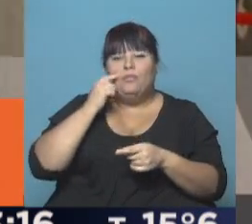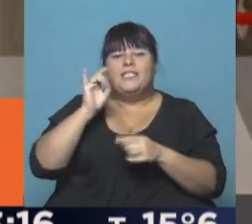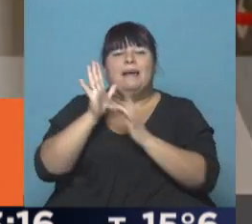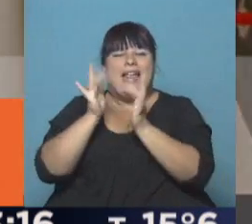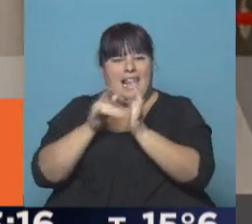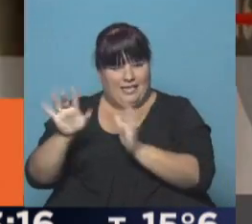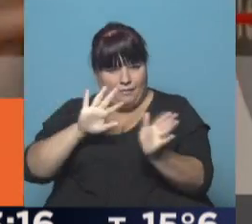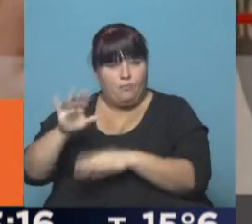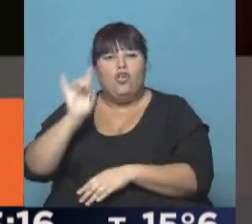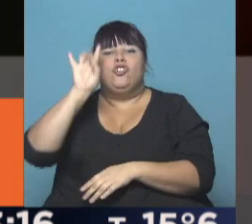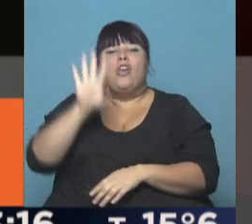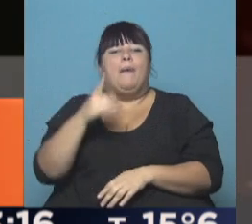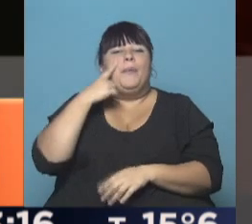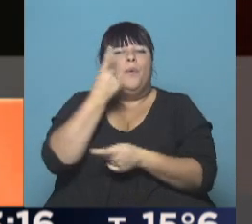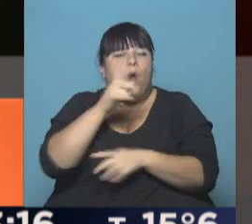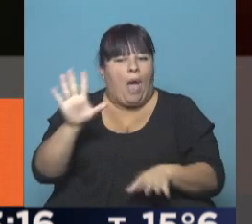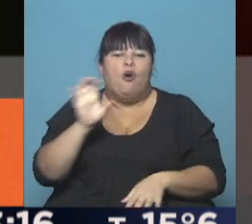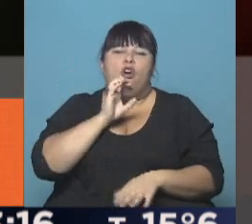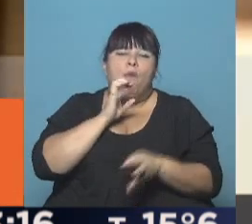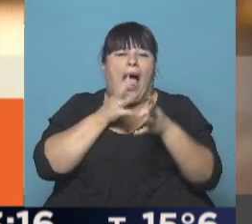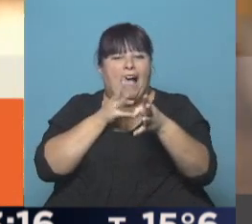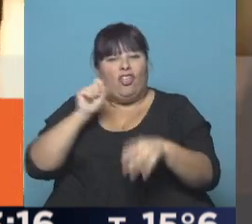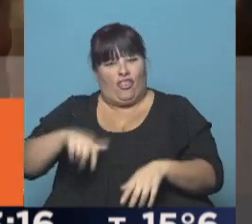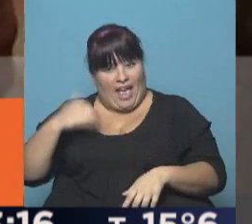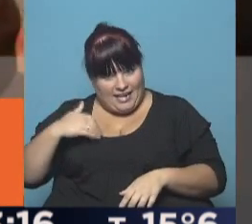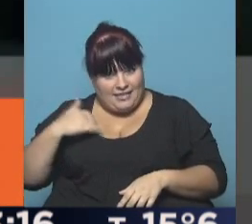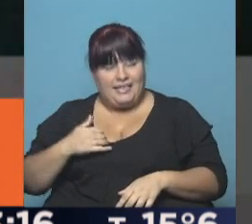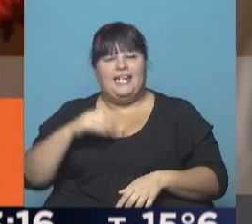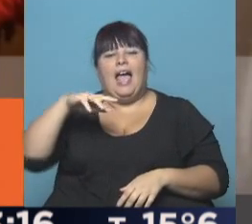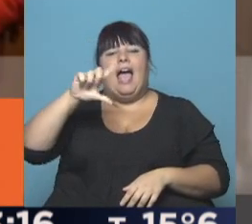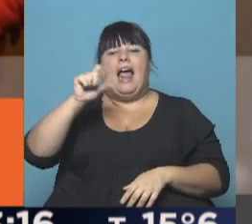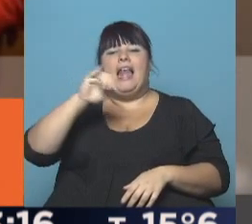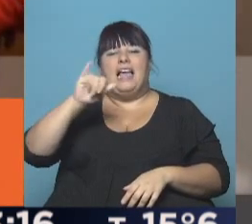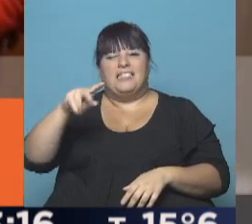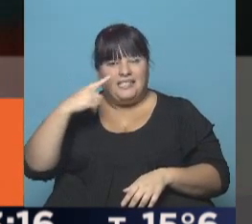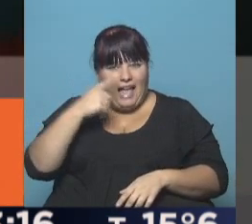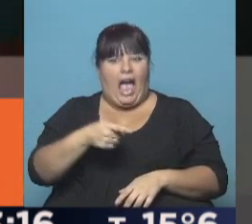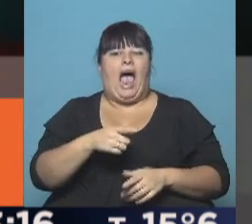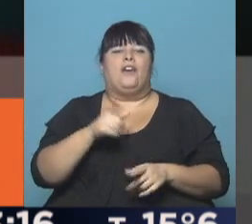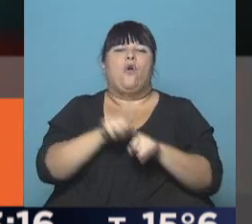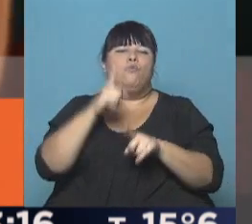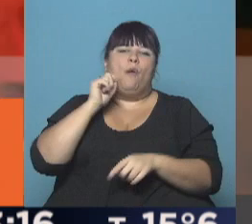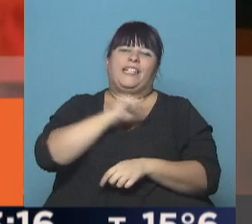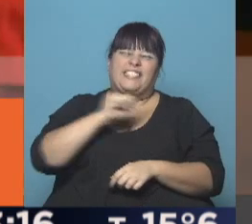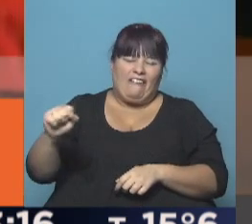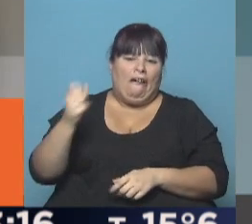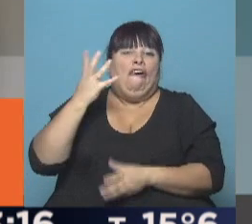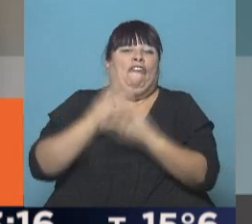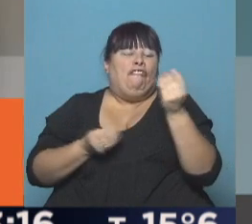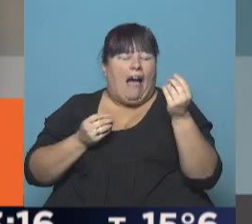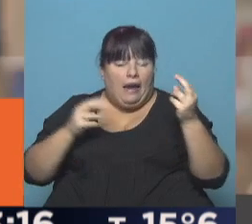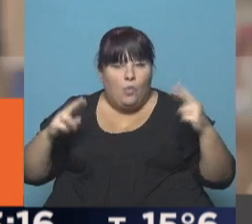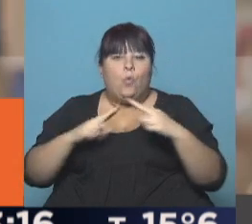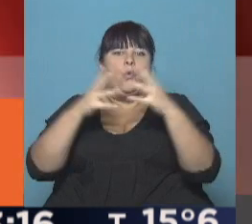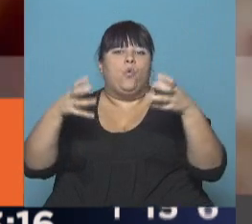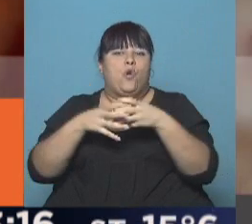sólo se vive una vez comedia de acción argentina con peter lanzani interpretando a un estafador que sin quererlo se cruza